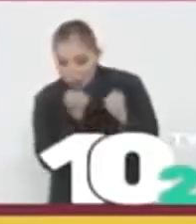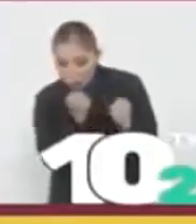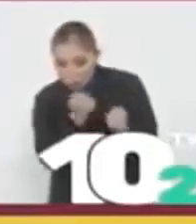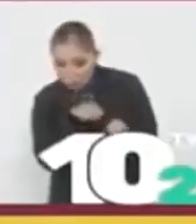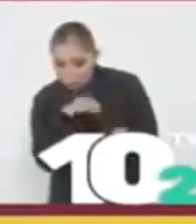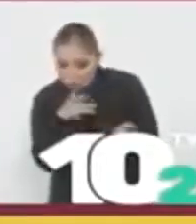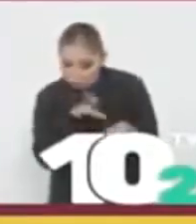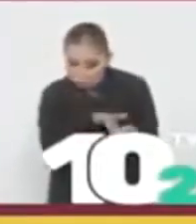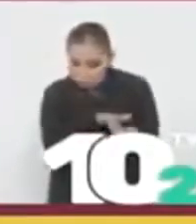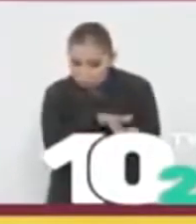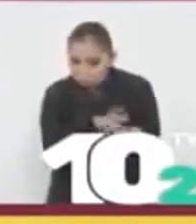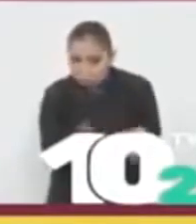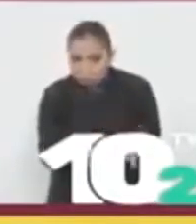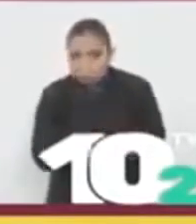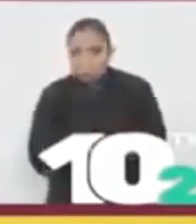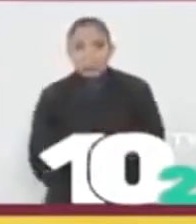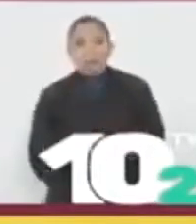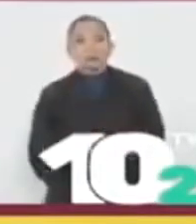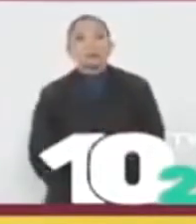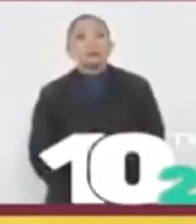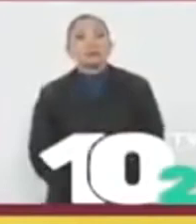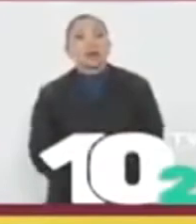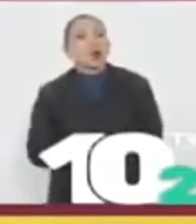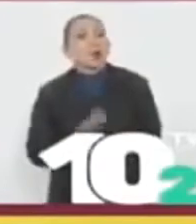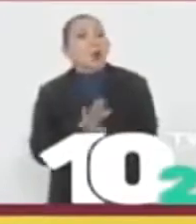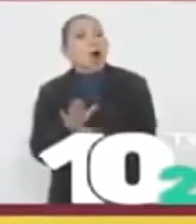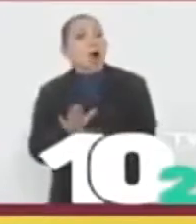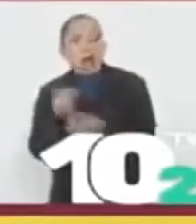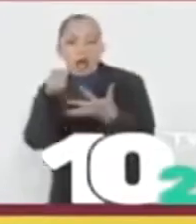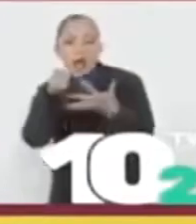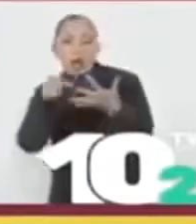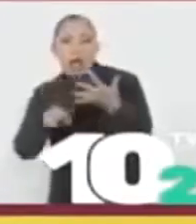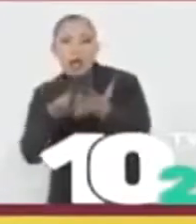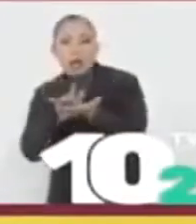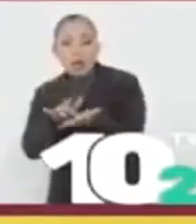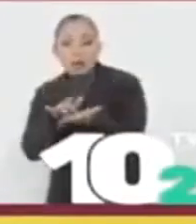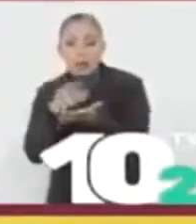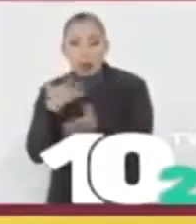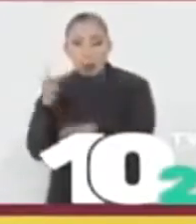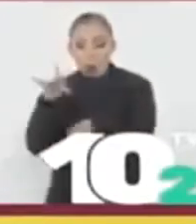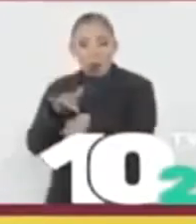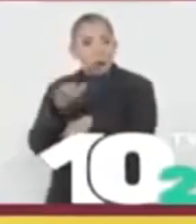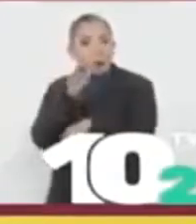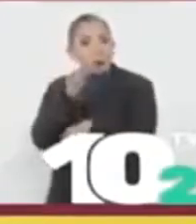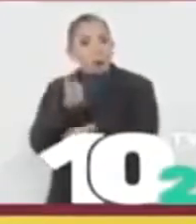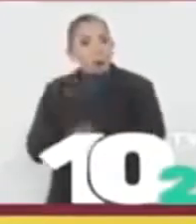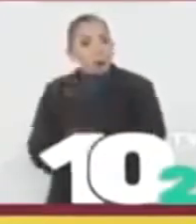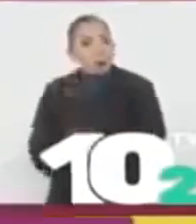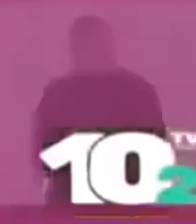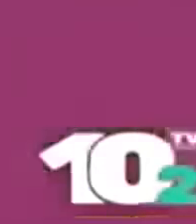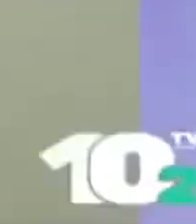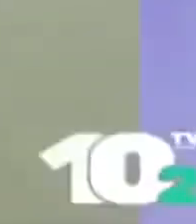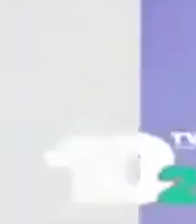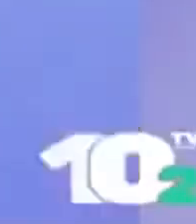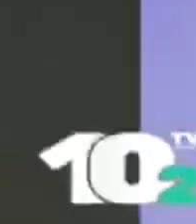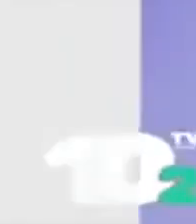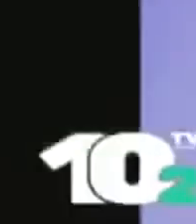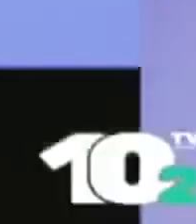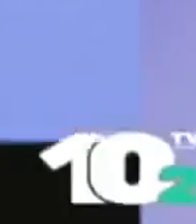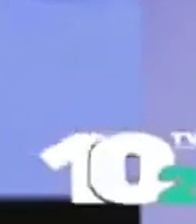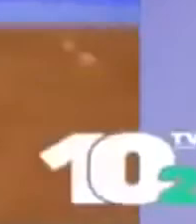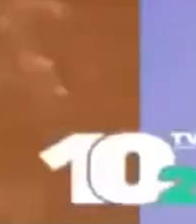hay fuerzas actuando? ¿Qué fuerzas no se dan por contacto?